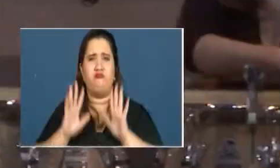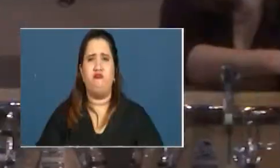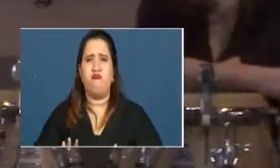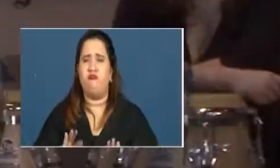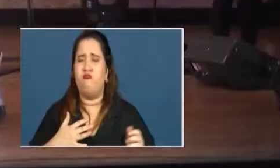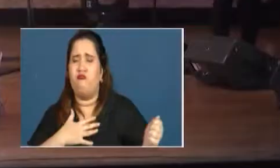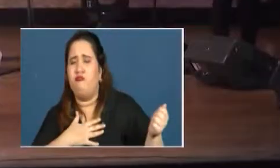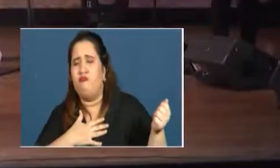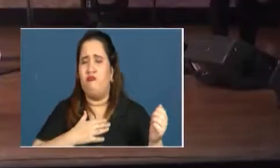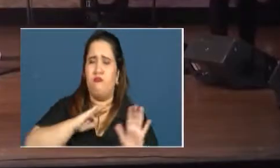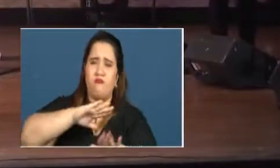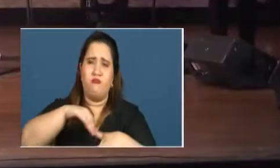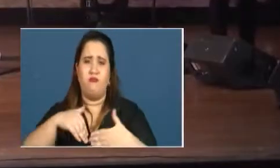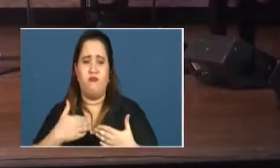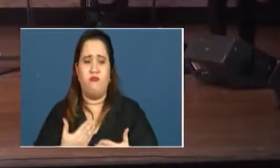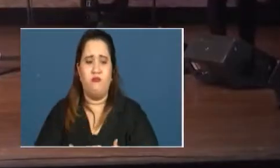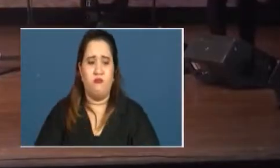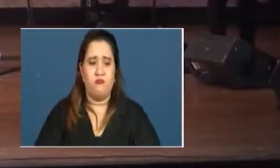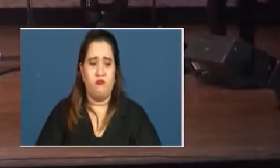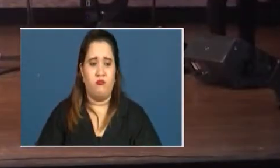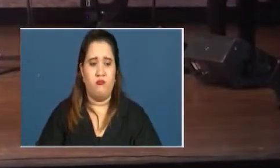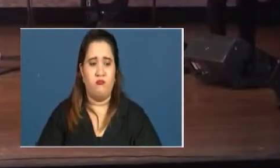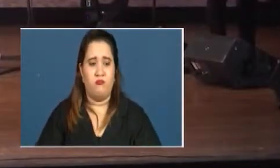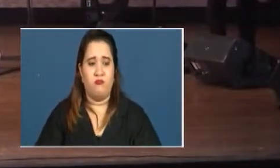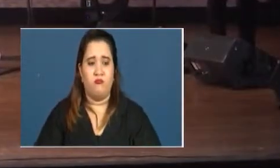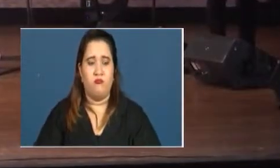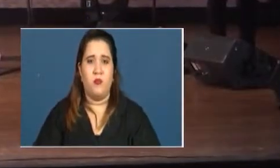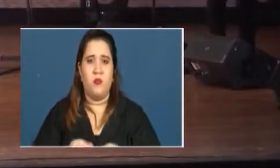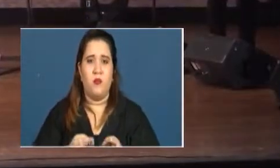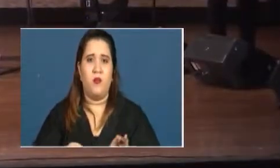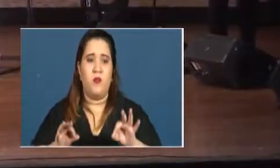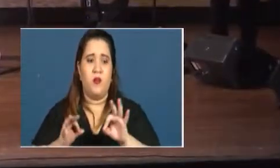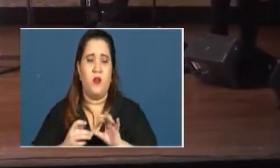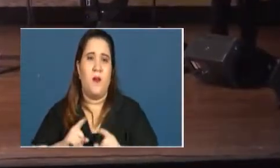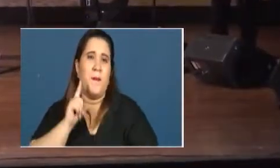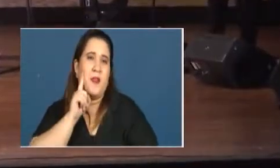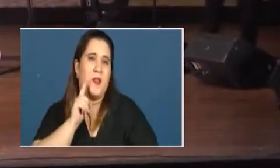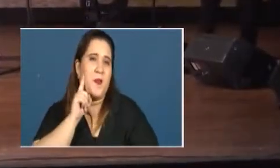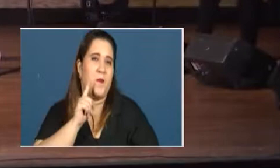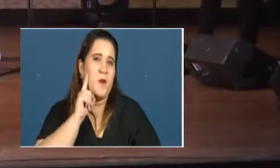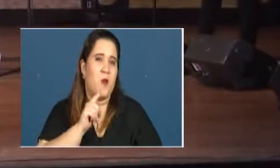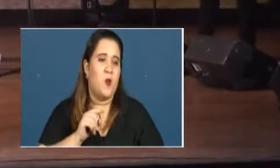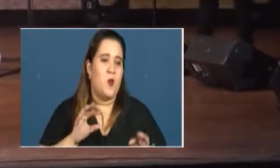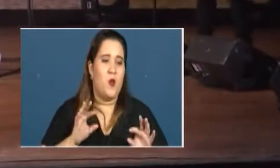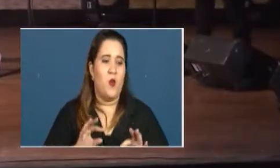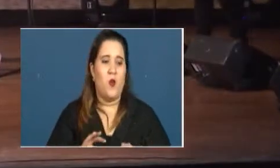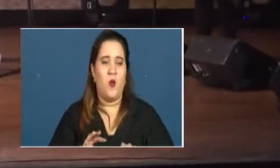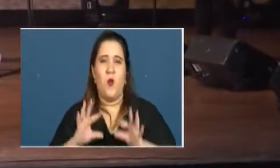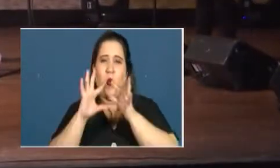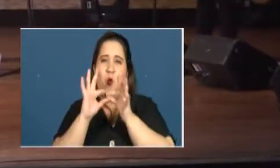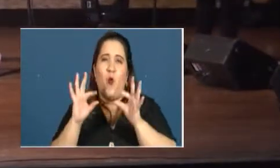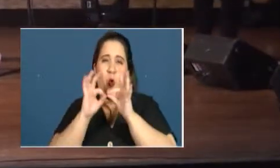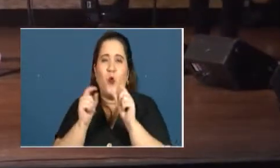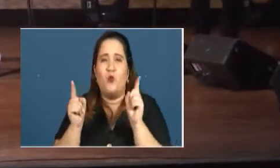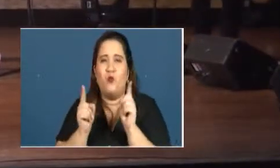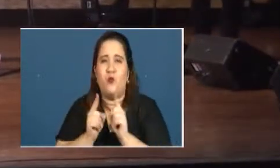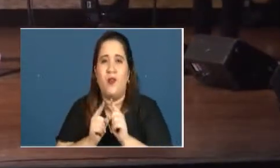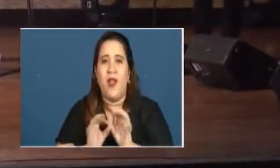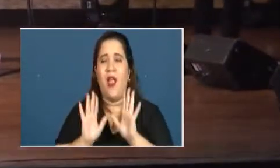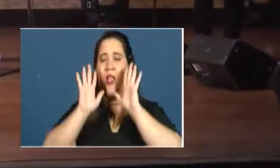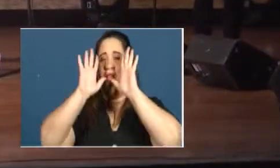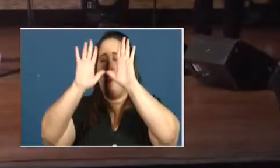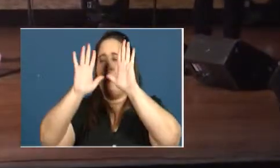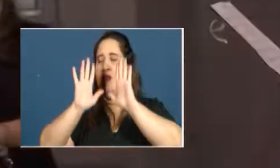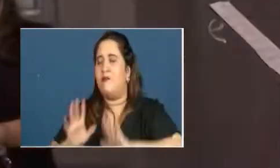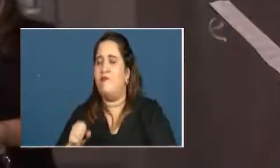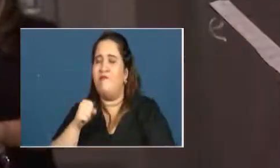bailé, me hicieron propuesta matrimonial. ¡Mentira, mentira! Eso fue el mejor show. Te salió muy bien. Te